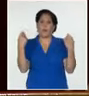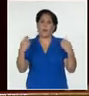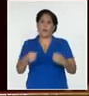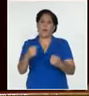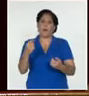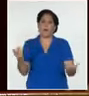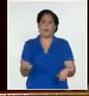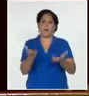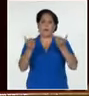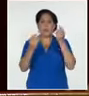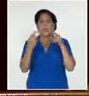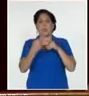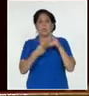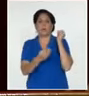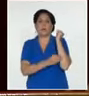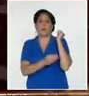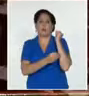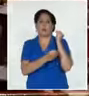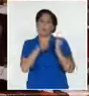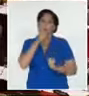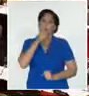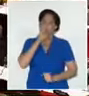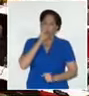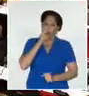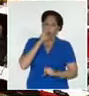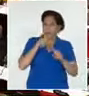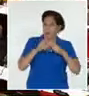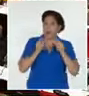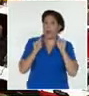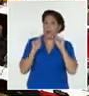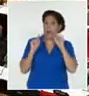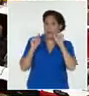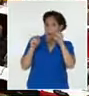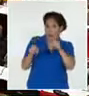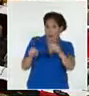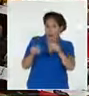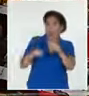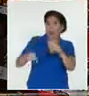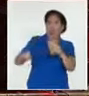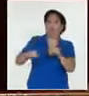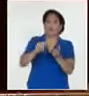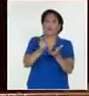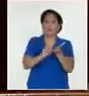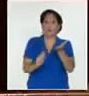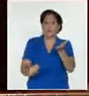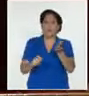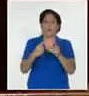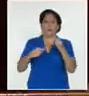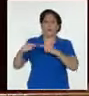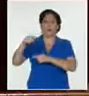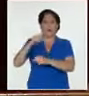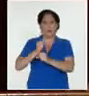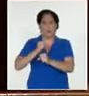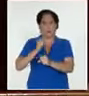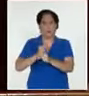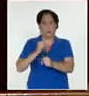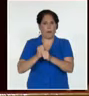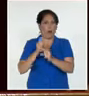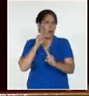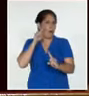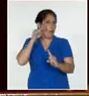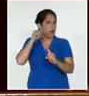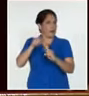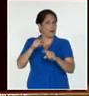revitalización y fortalecimiento de la organización, porque en ellas están recorridas las prioridades de trabajo, la misión social y